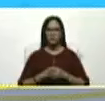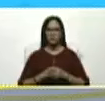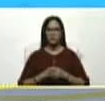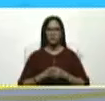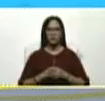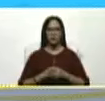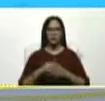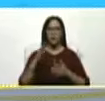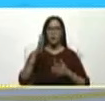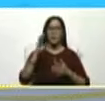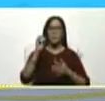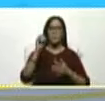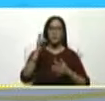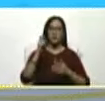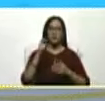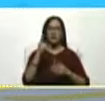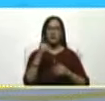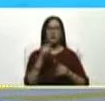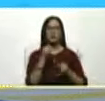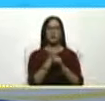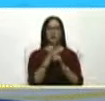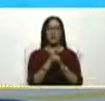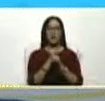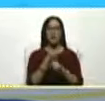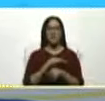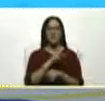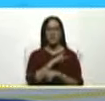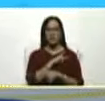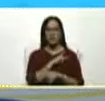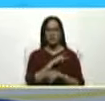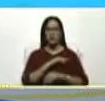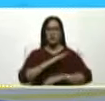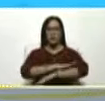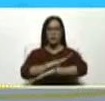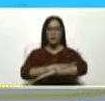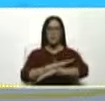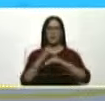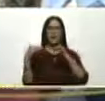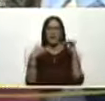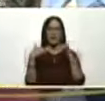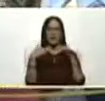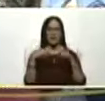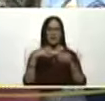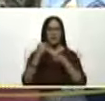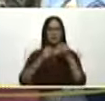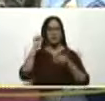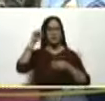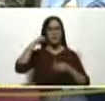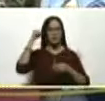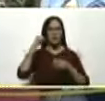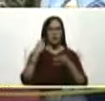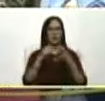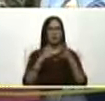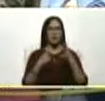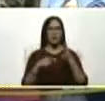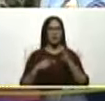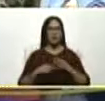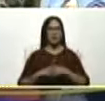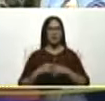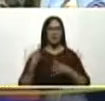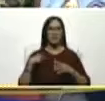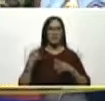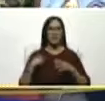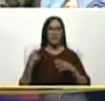Es una cuenta falsa que actúa para la guerra y sacan videos, etc. Entonces tienen granjas de